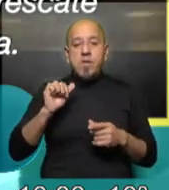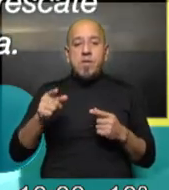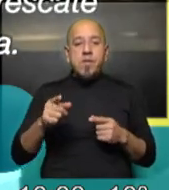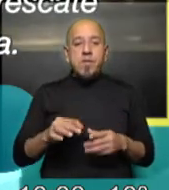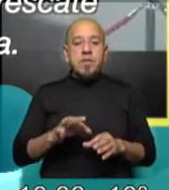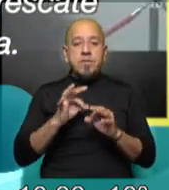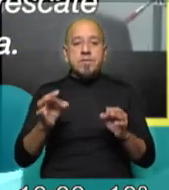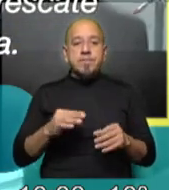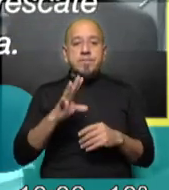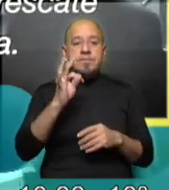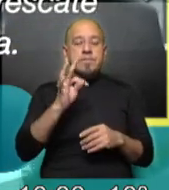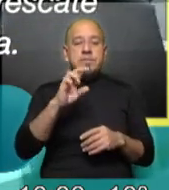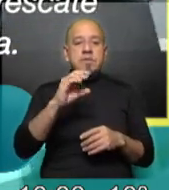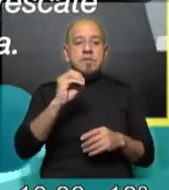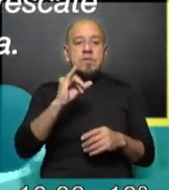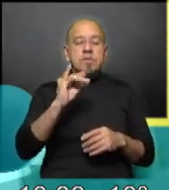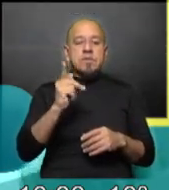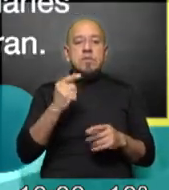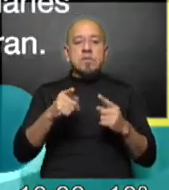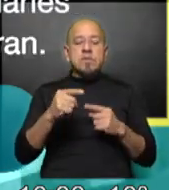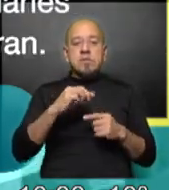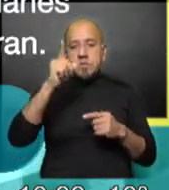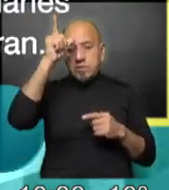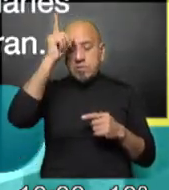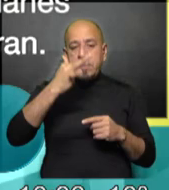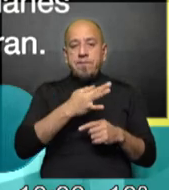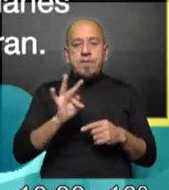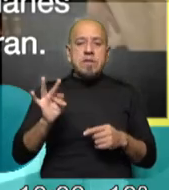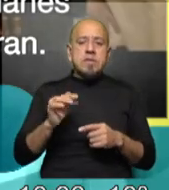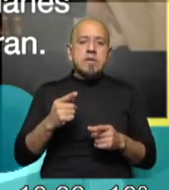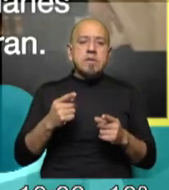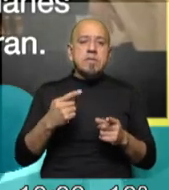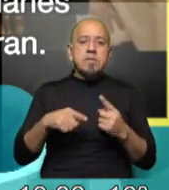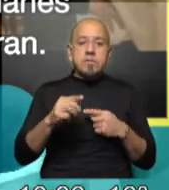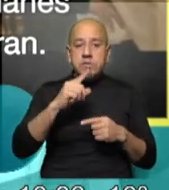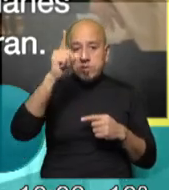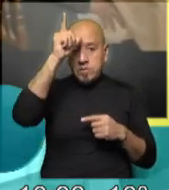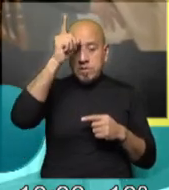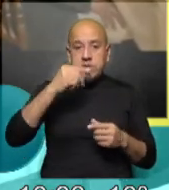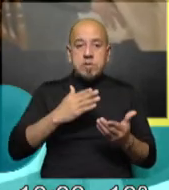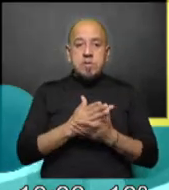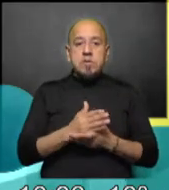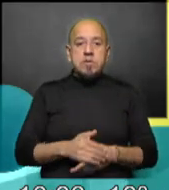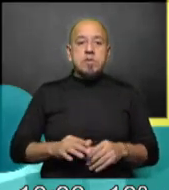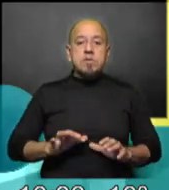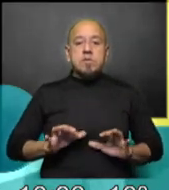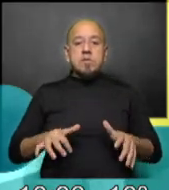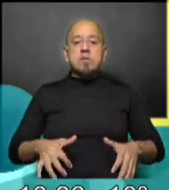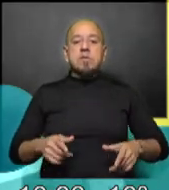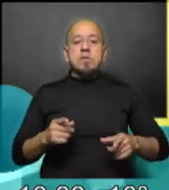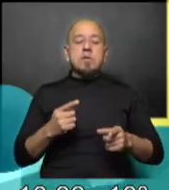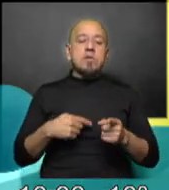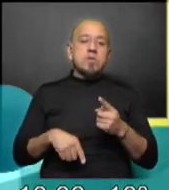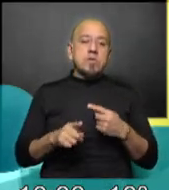con la Troika, fundamentalmente Alemania y Francia, pero fundamentalmente Alemania, que siempre vio a Grecia como el patio de atrás,